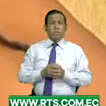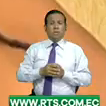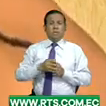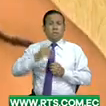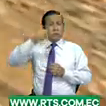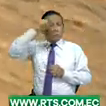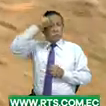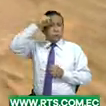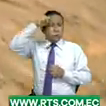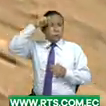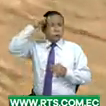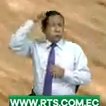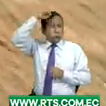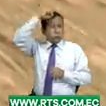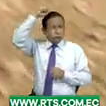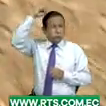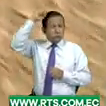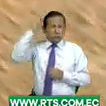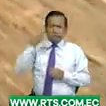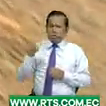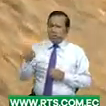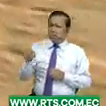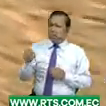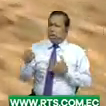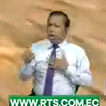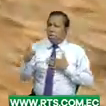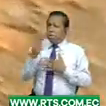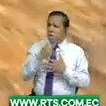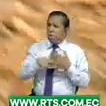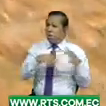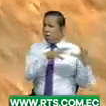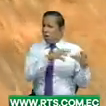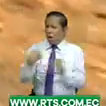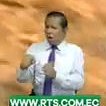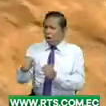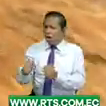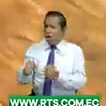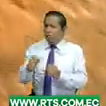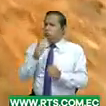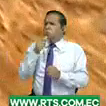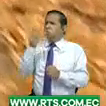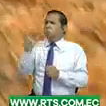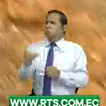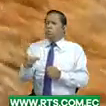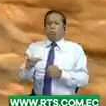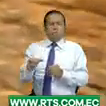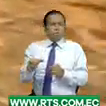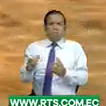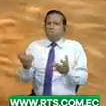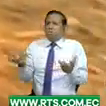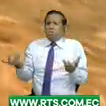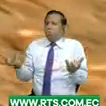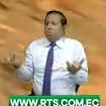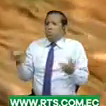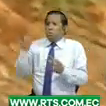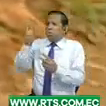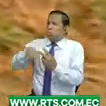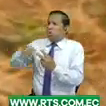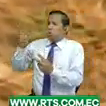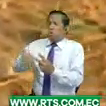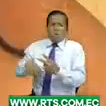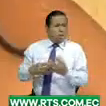cabeza raspada, se llevó a su hijo, dice, ¿quién es él? Yo le digo, no sé quién es, y